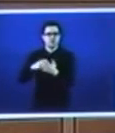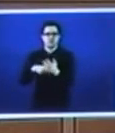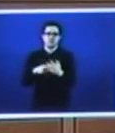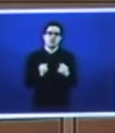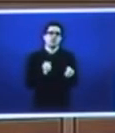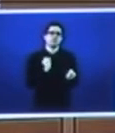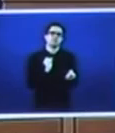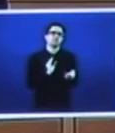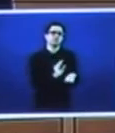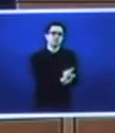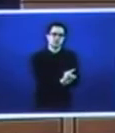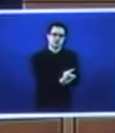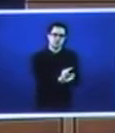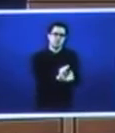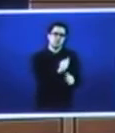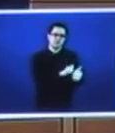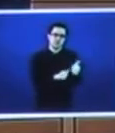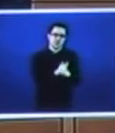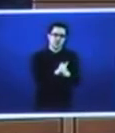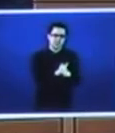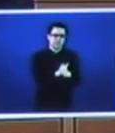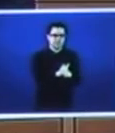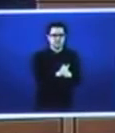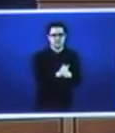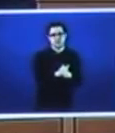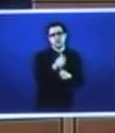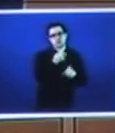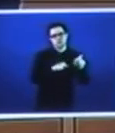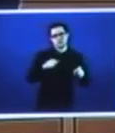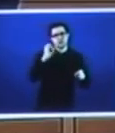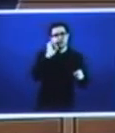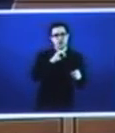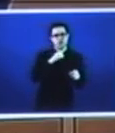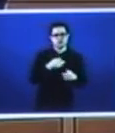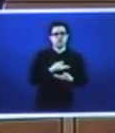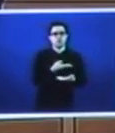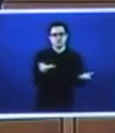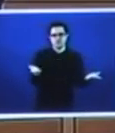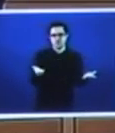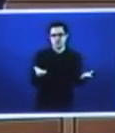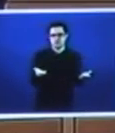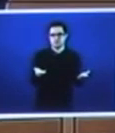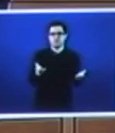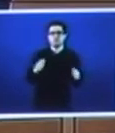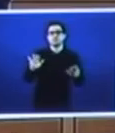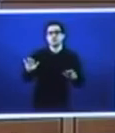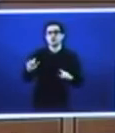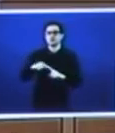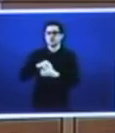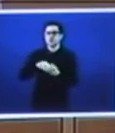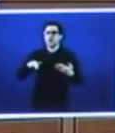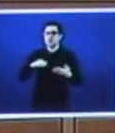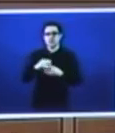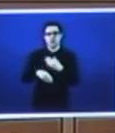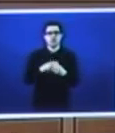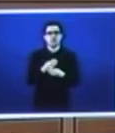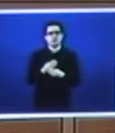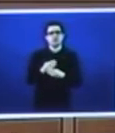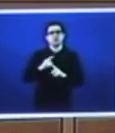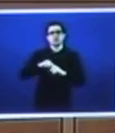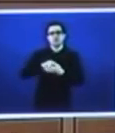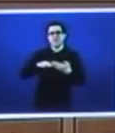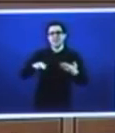galegos puxeron o seu diñeiro. A segunda cuestión, señoría, a postura da Xunta de Galicia actual. Supoño que a postura da Xunta de